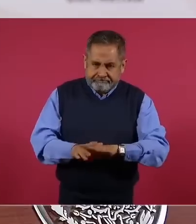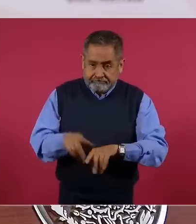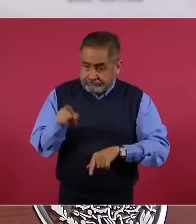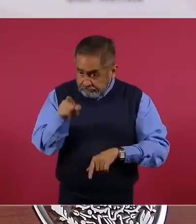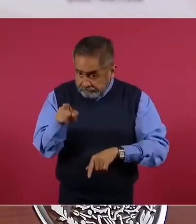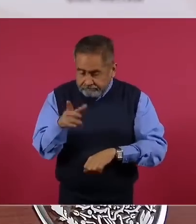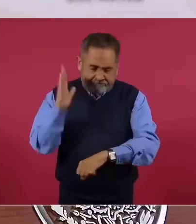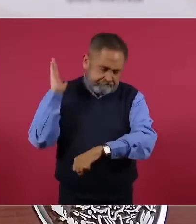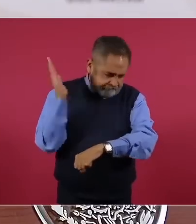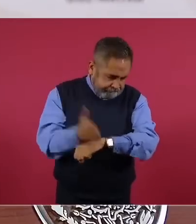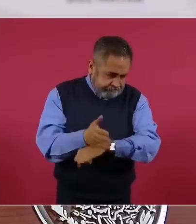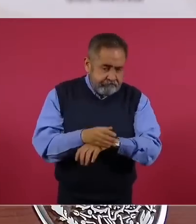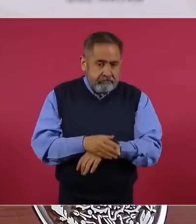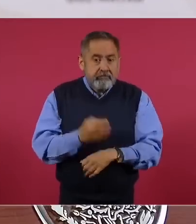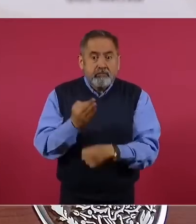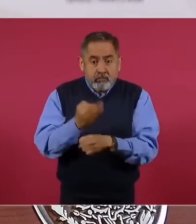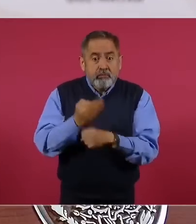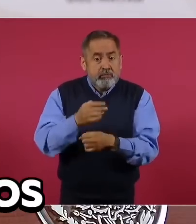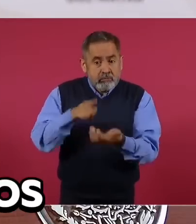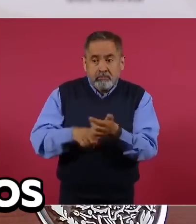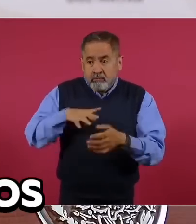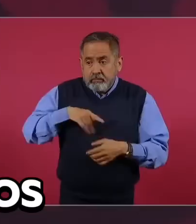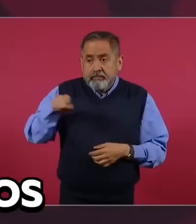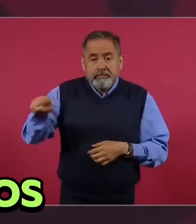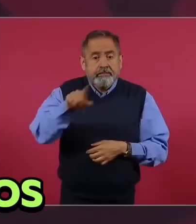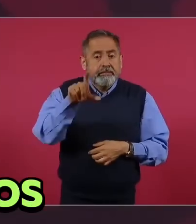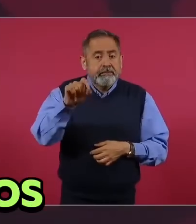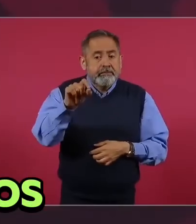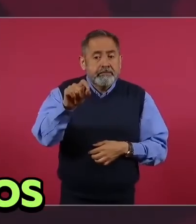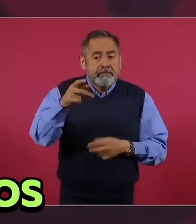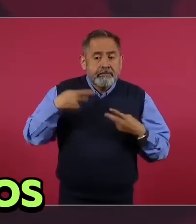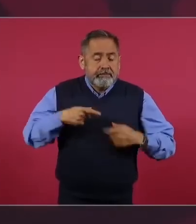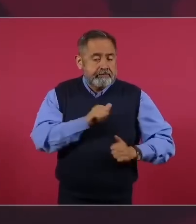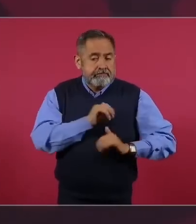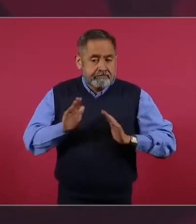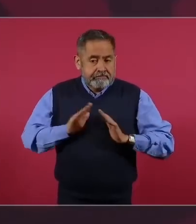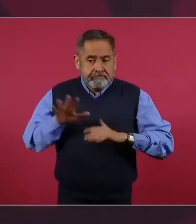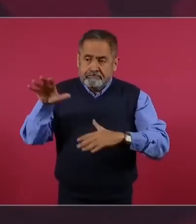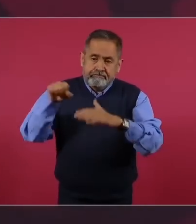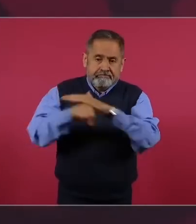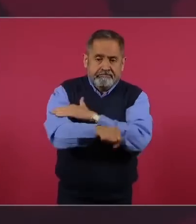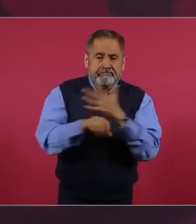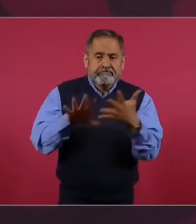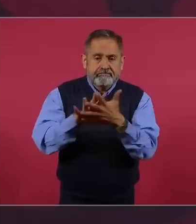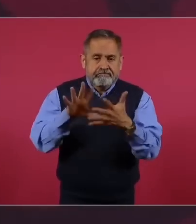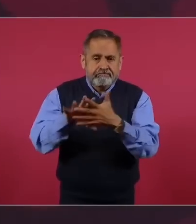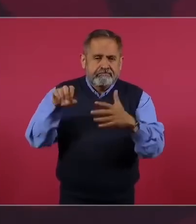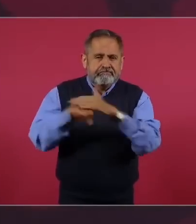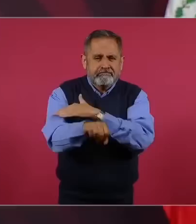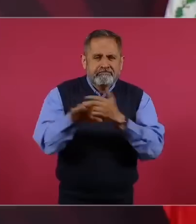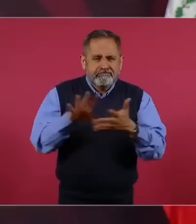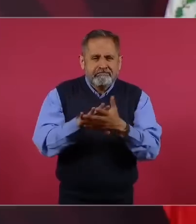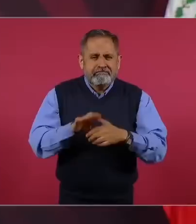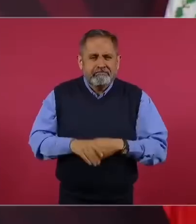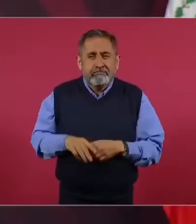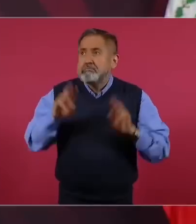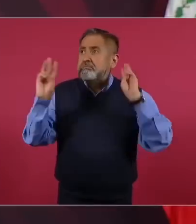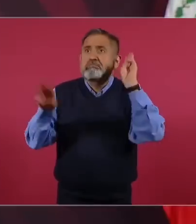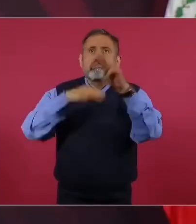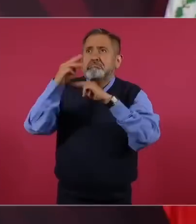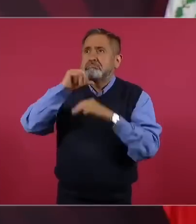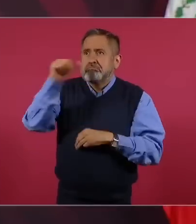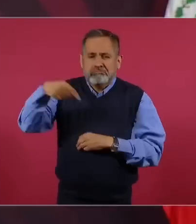tan es así que hay 20 militares encarcelados. Eso no lo hacen en ninguna parte del